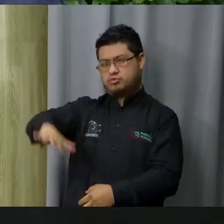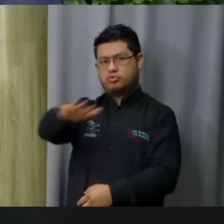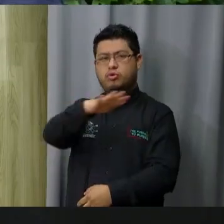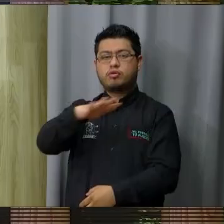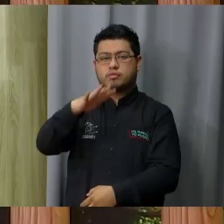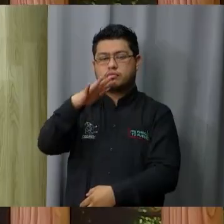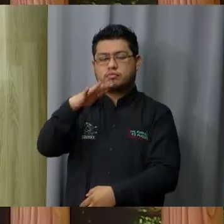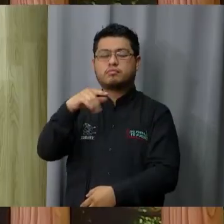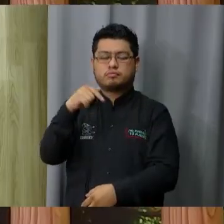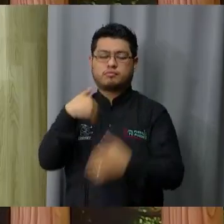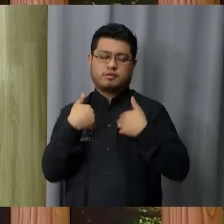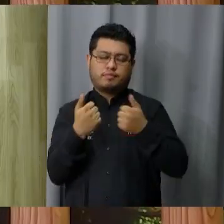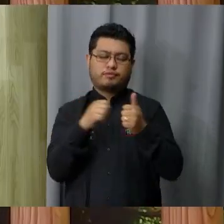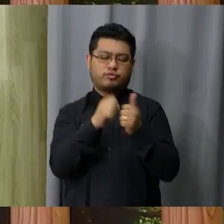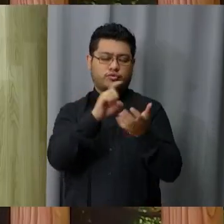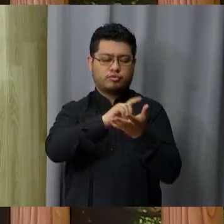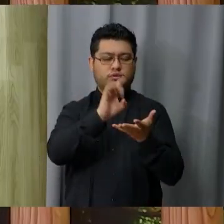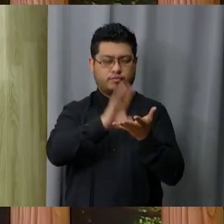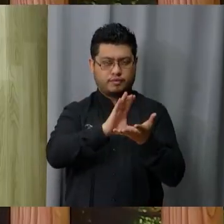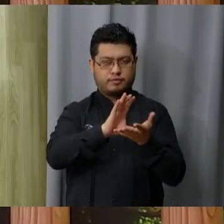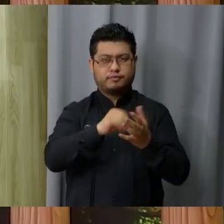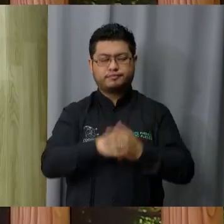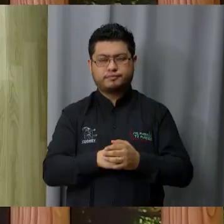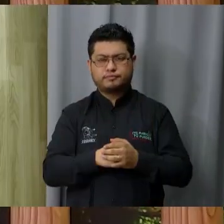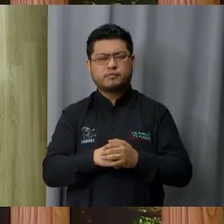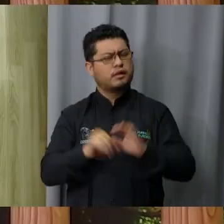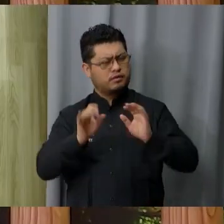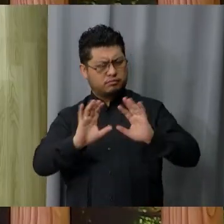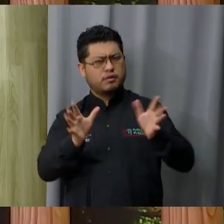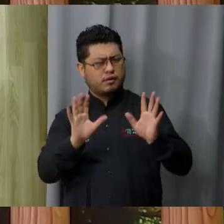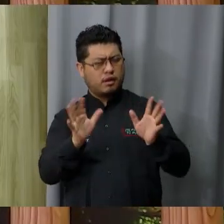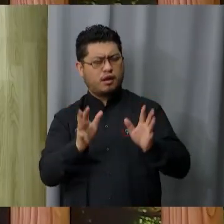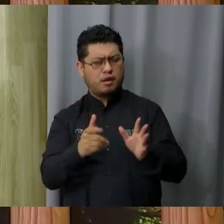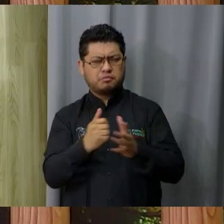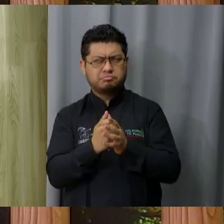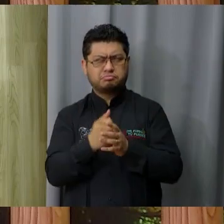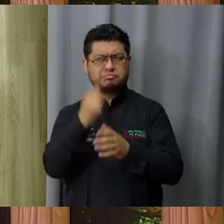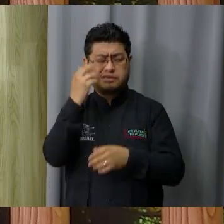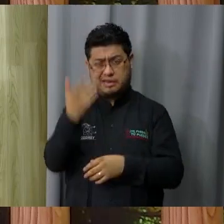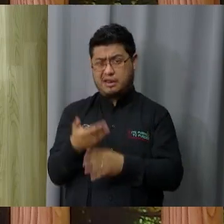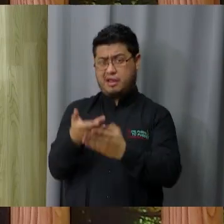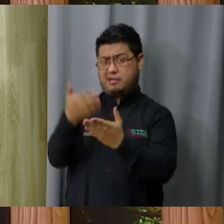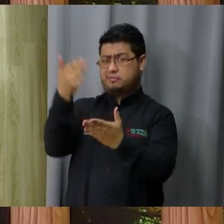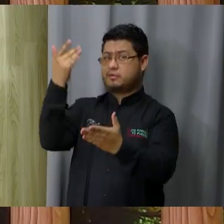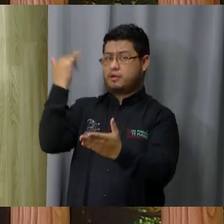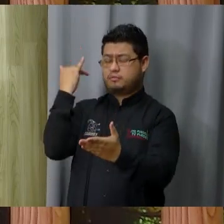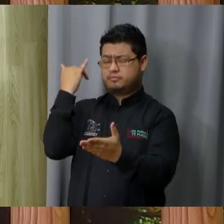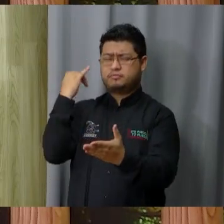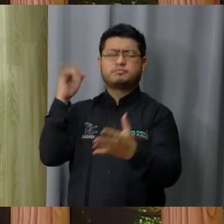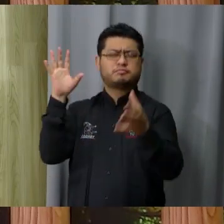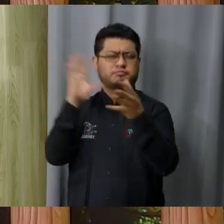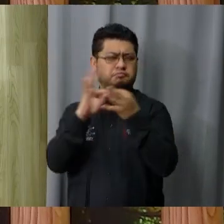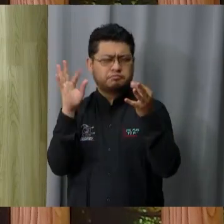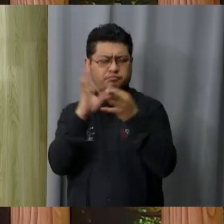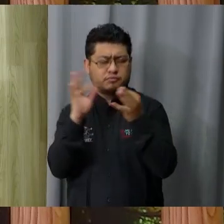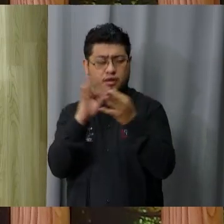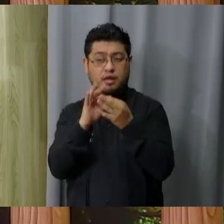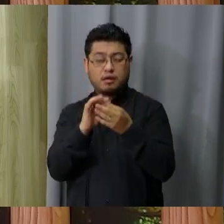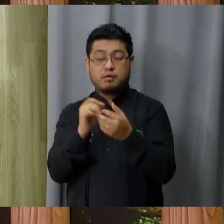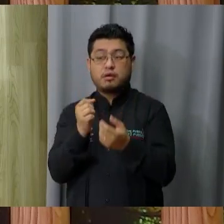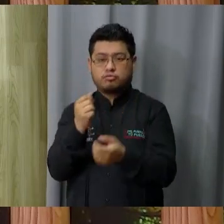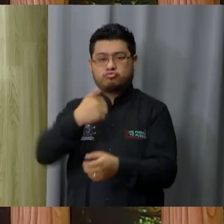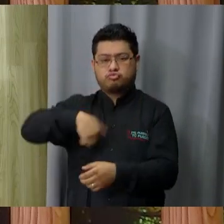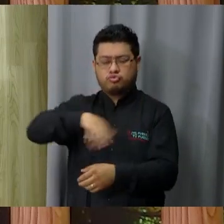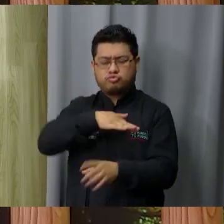Claro, hablábamos un poquito anteriormente también de esta campaña, que de alguna forma, de manera integral, buscan